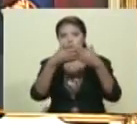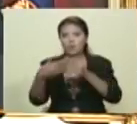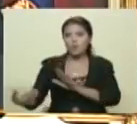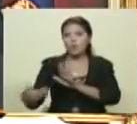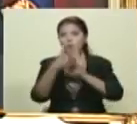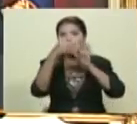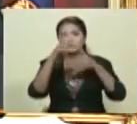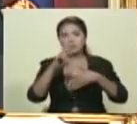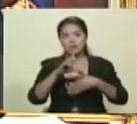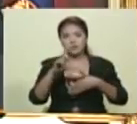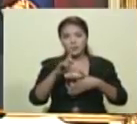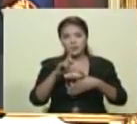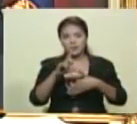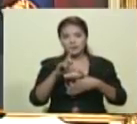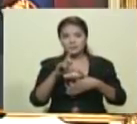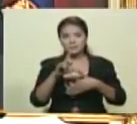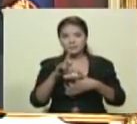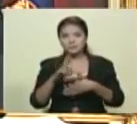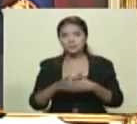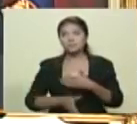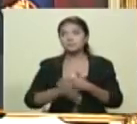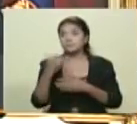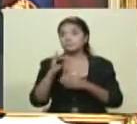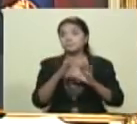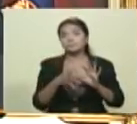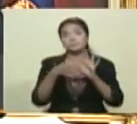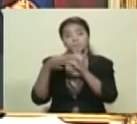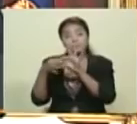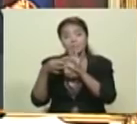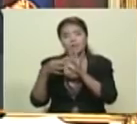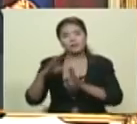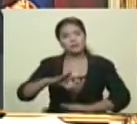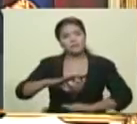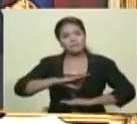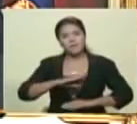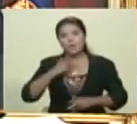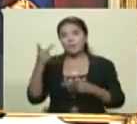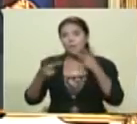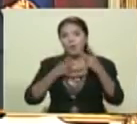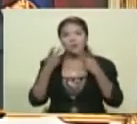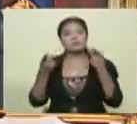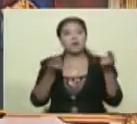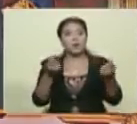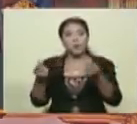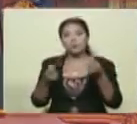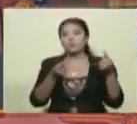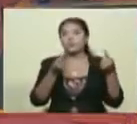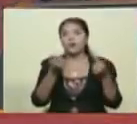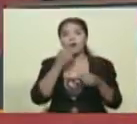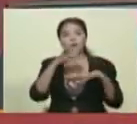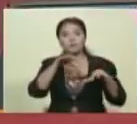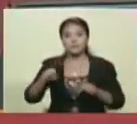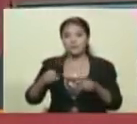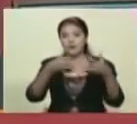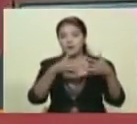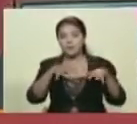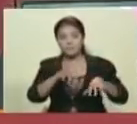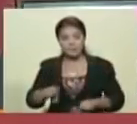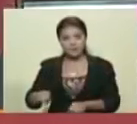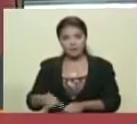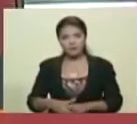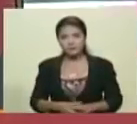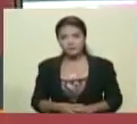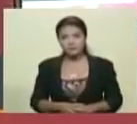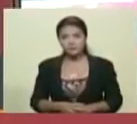nación latinoamericana, contaron con aliados locales que se beneficiaron política y económicamente con la invasión imperial.